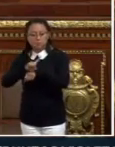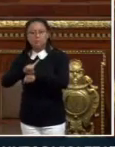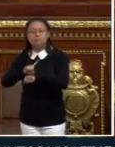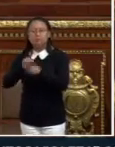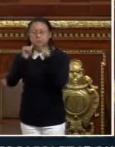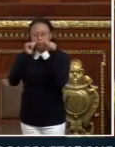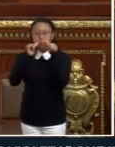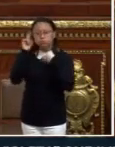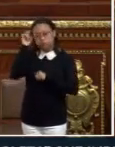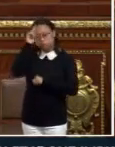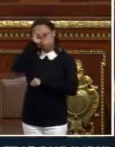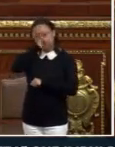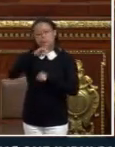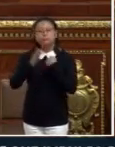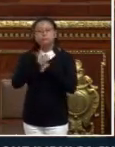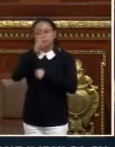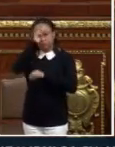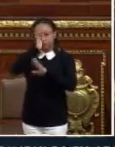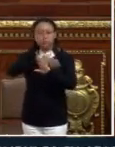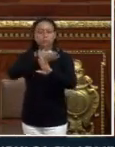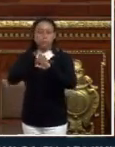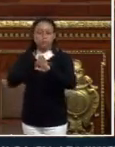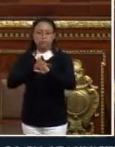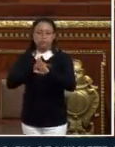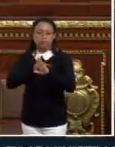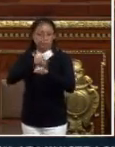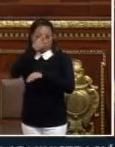complicados, porque la violencia no es simple.